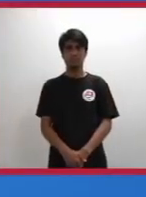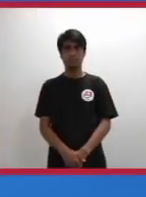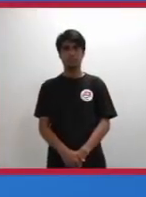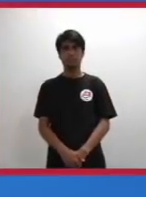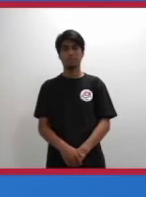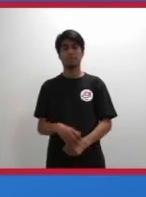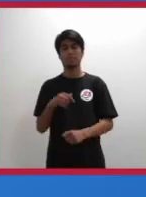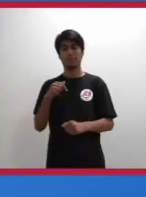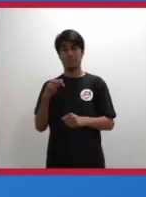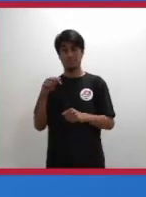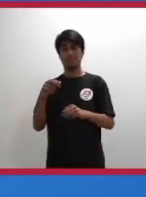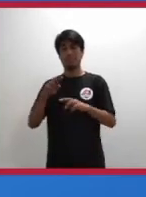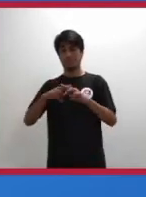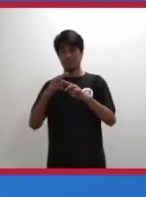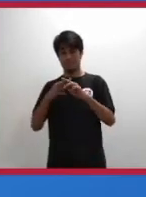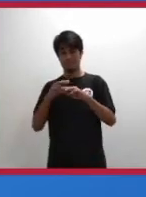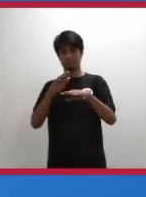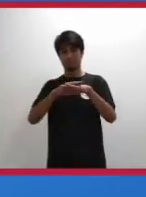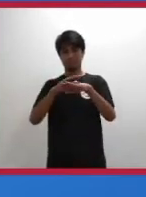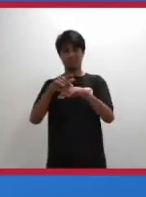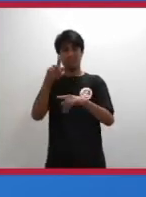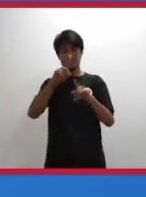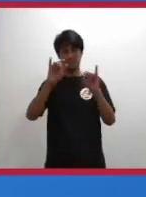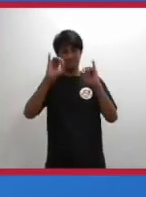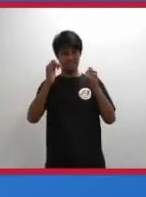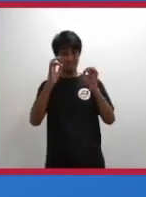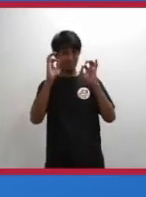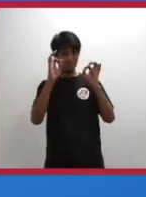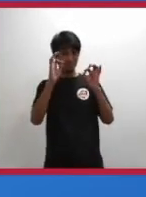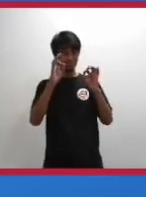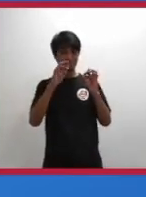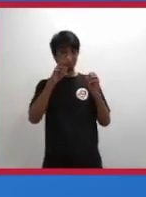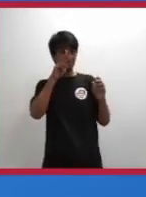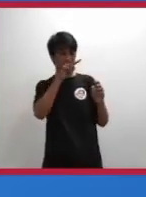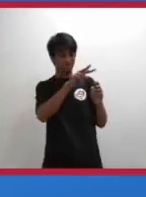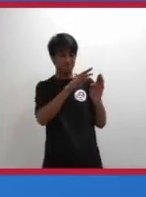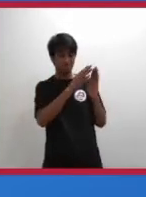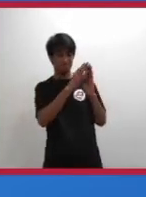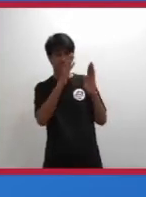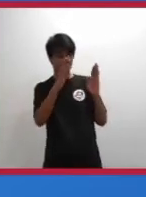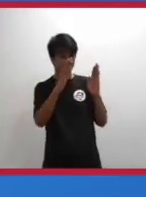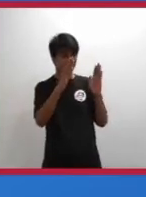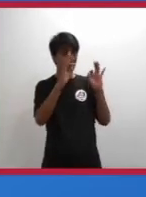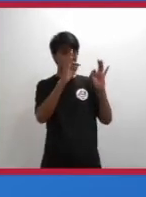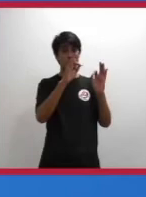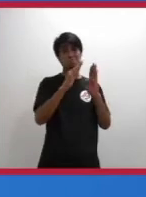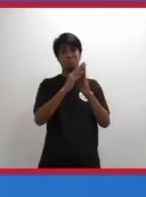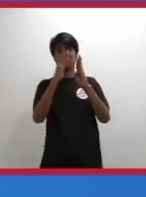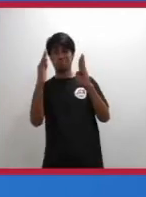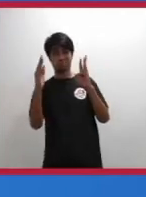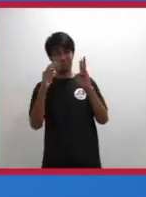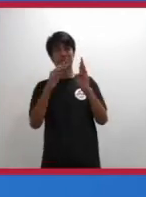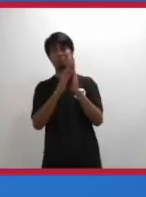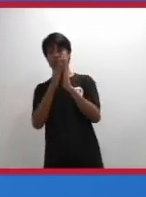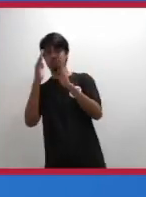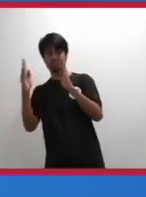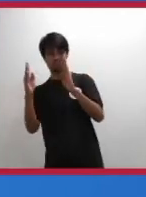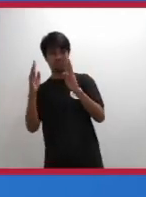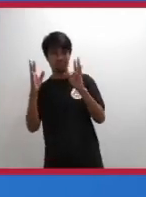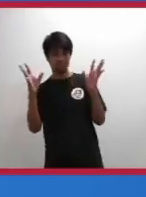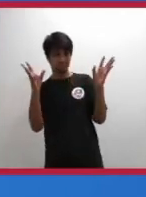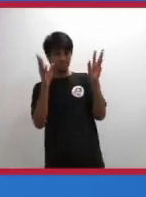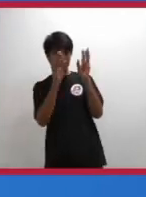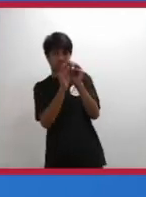Le comentamos a todos los que han participado en este ciclo de charlas que en el sitio de nuestra